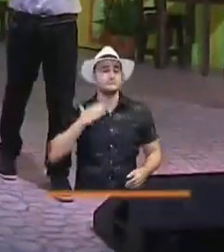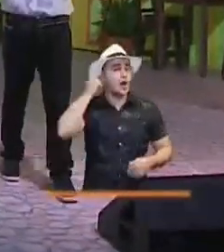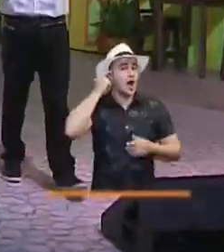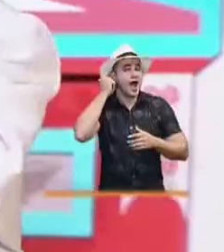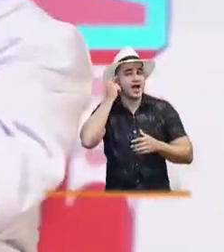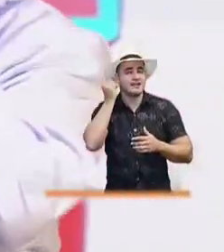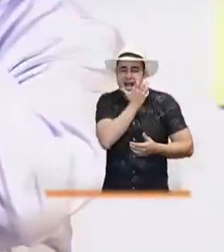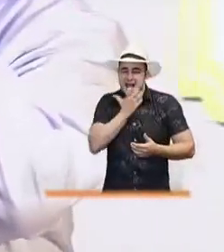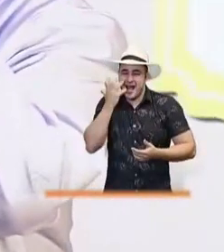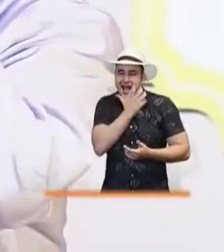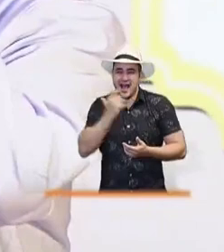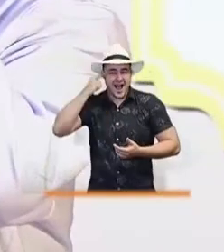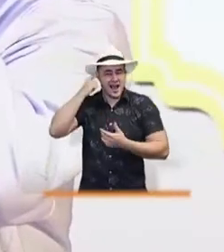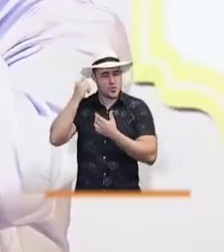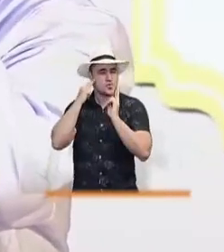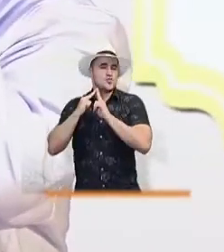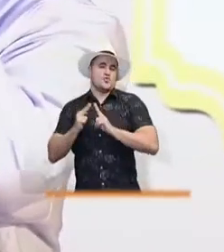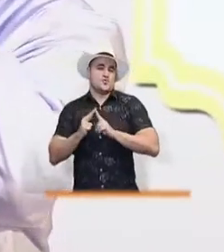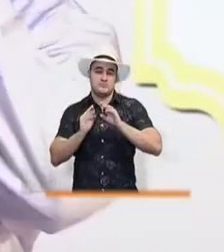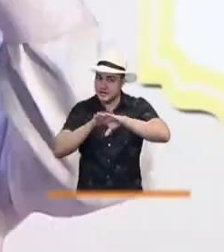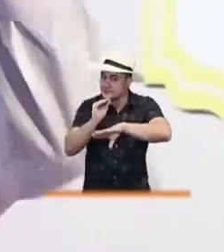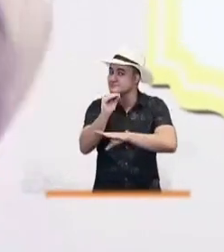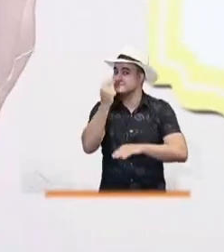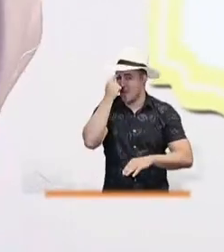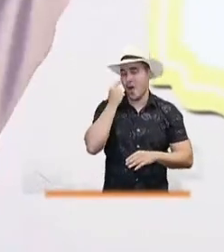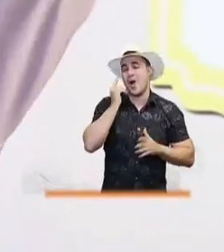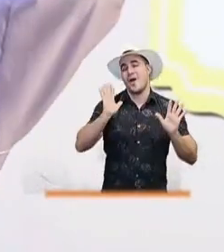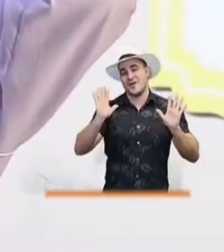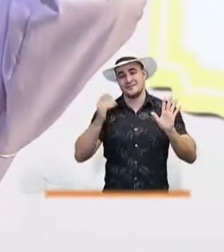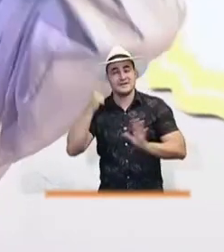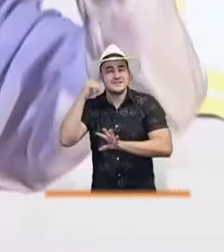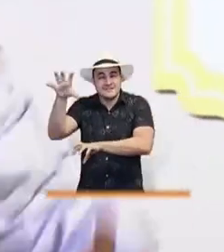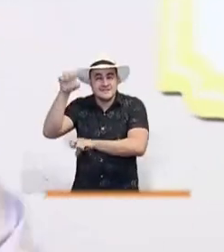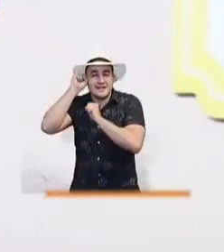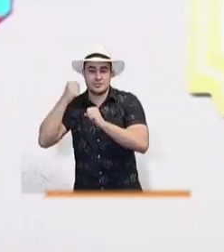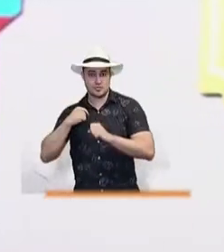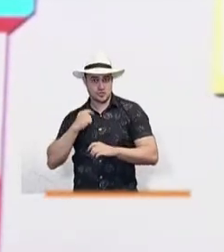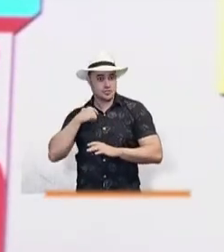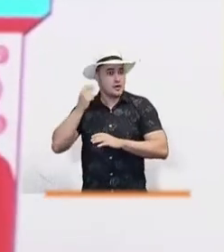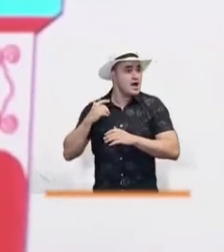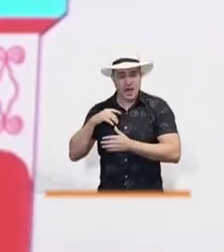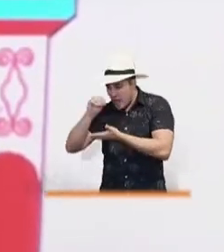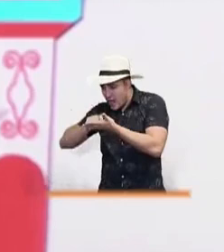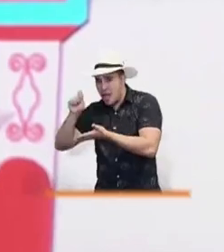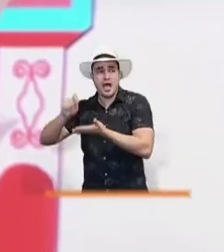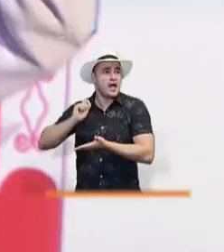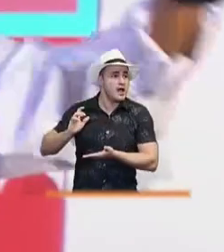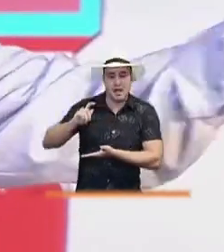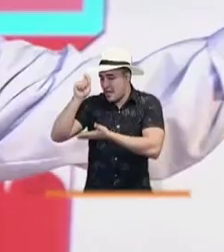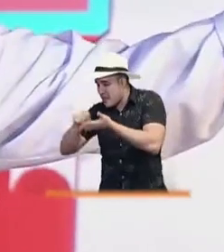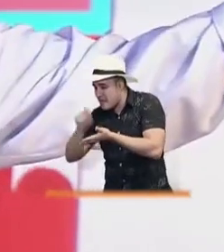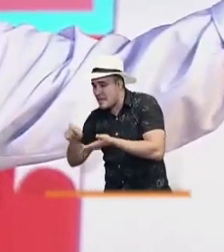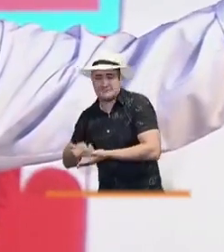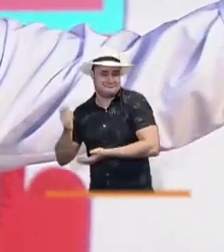horno para que sea consciente, y la trova que preparo siempre la